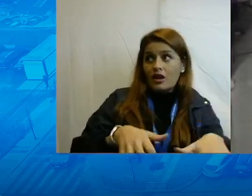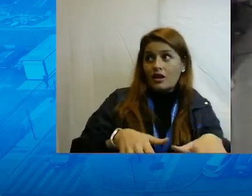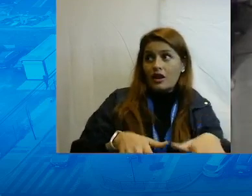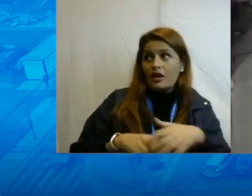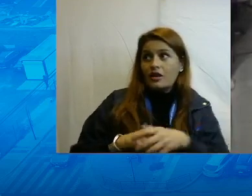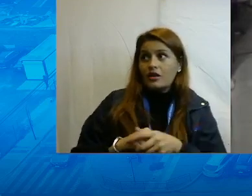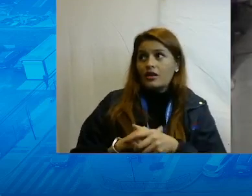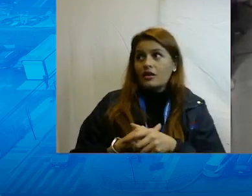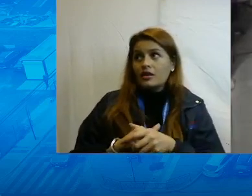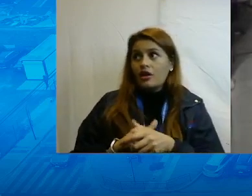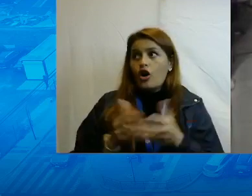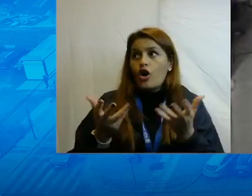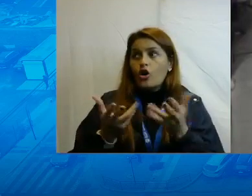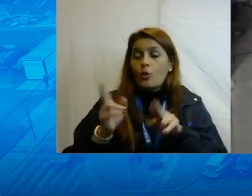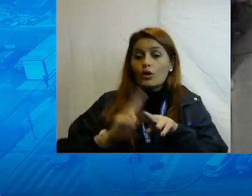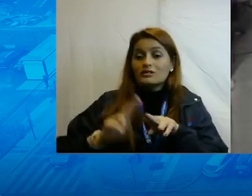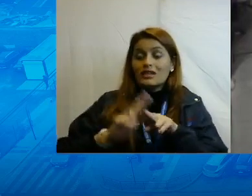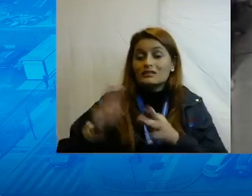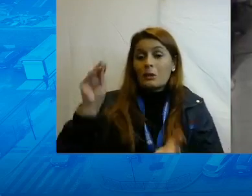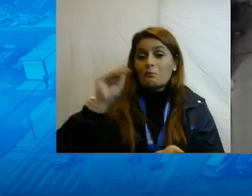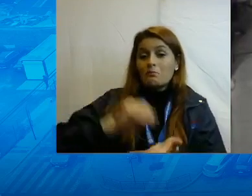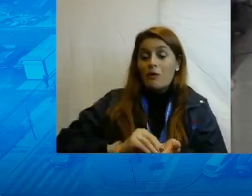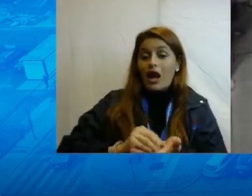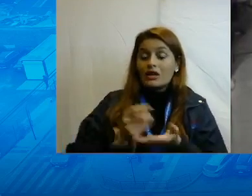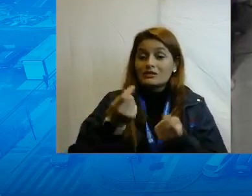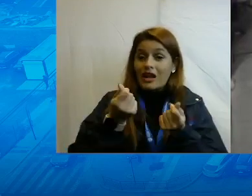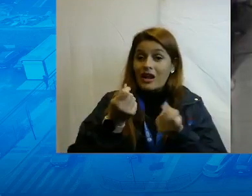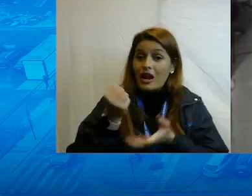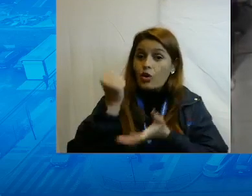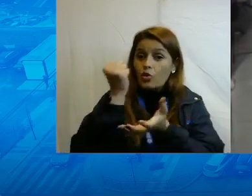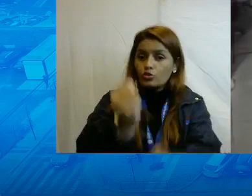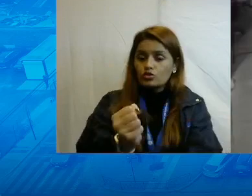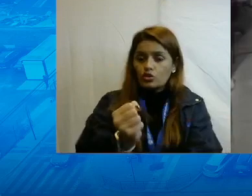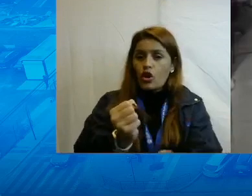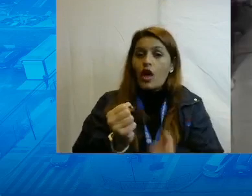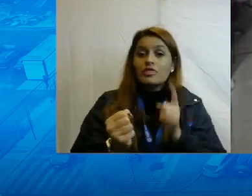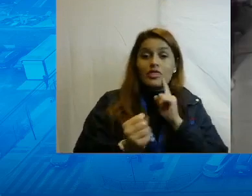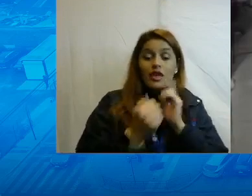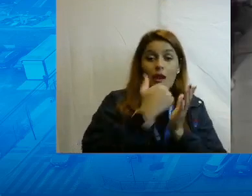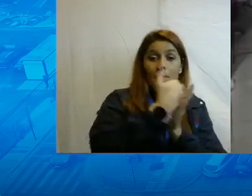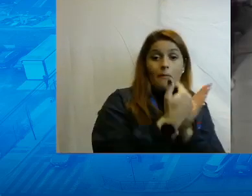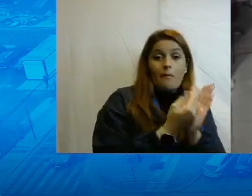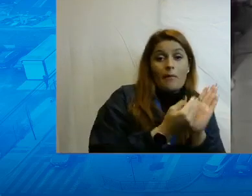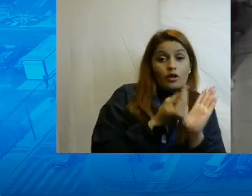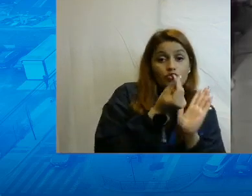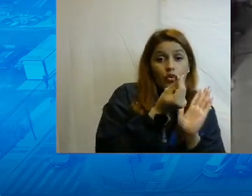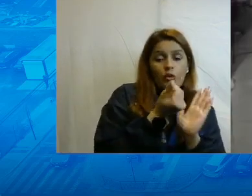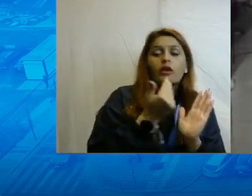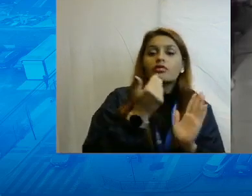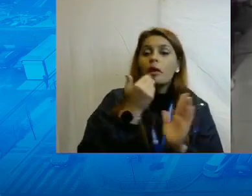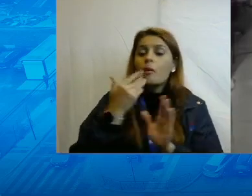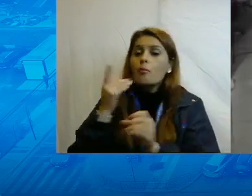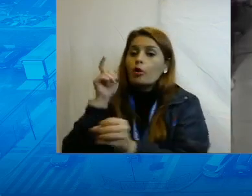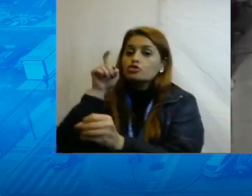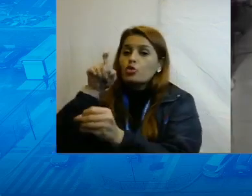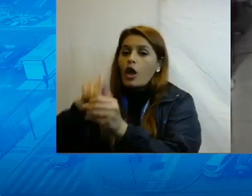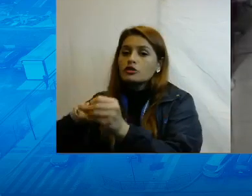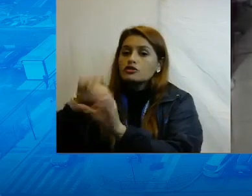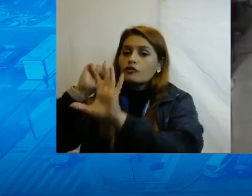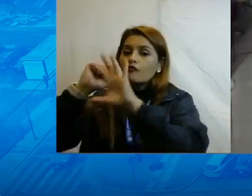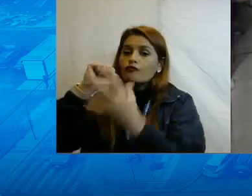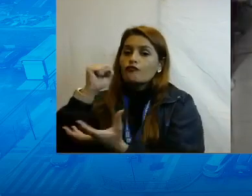se han ingresado más recursos, tanto en términos presupuestarios como también en las postulaciones de estos